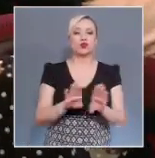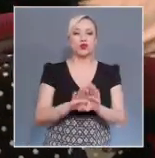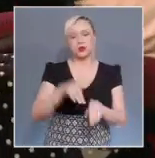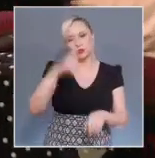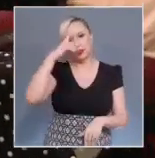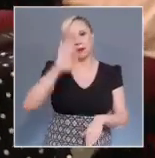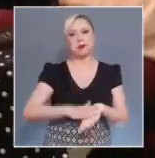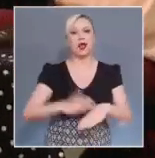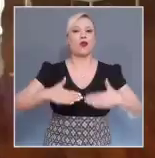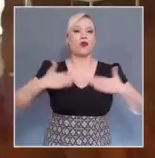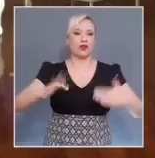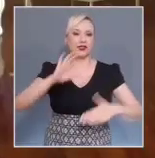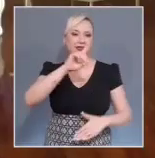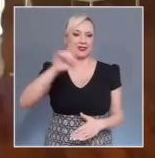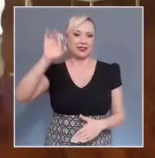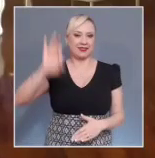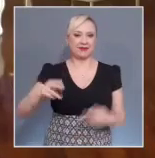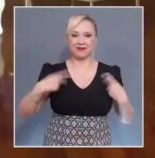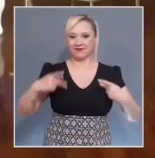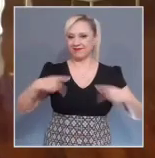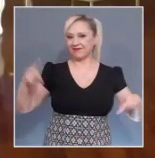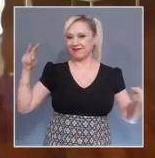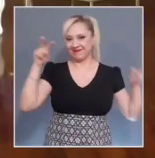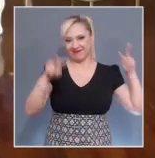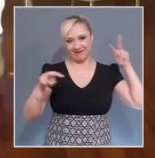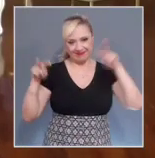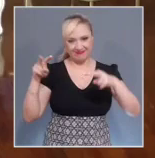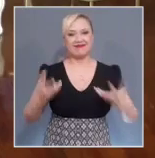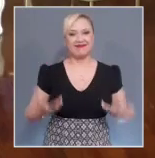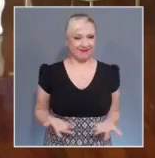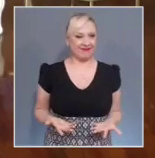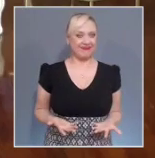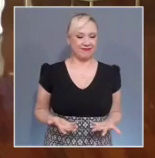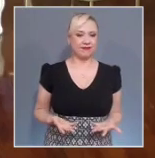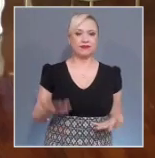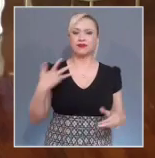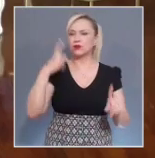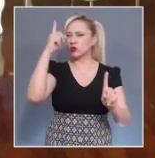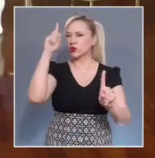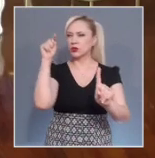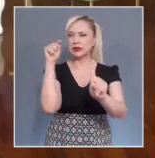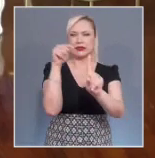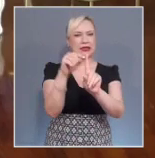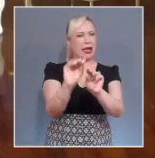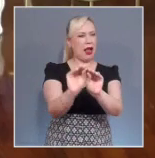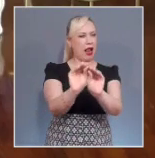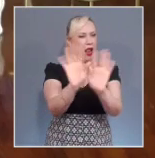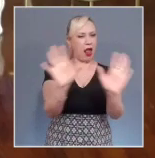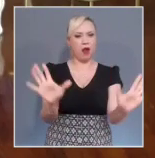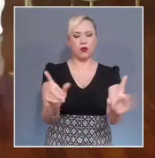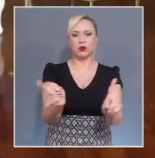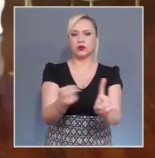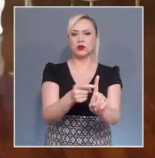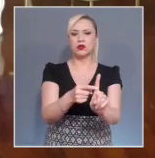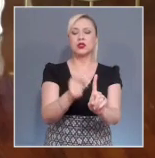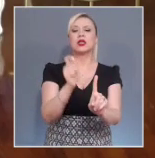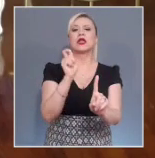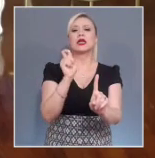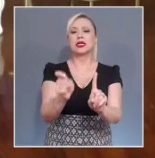la población. Hay un punto de convergencia claro entre la teoría y la